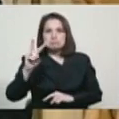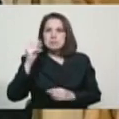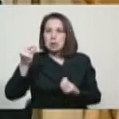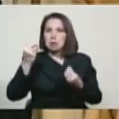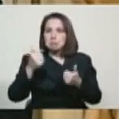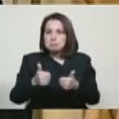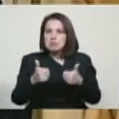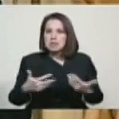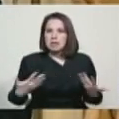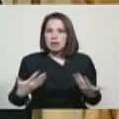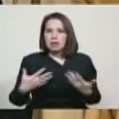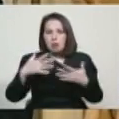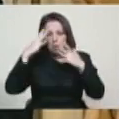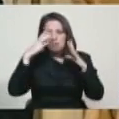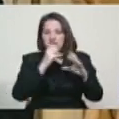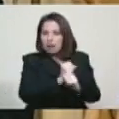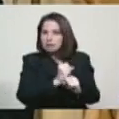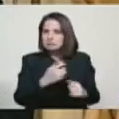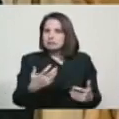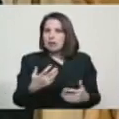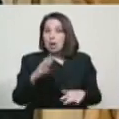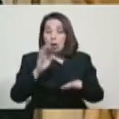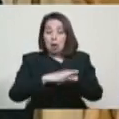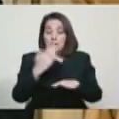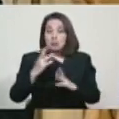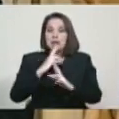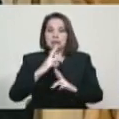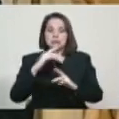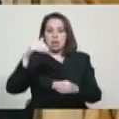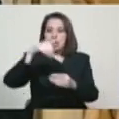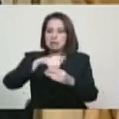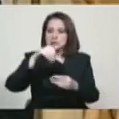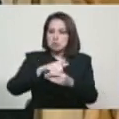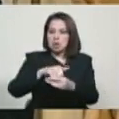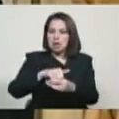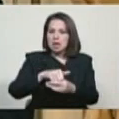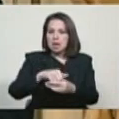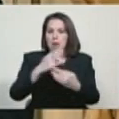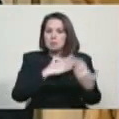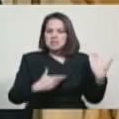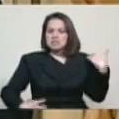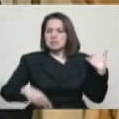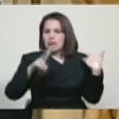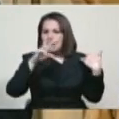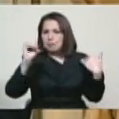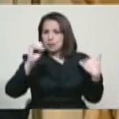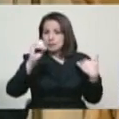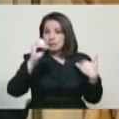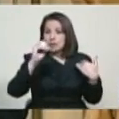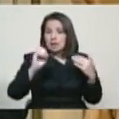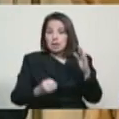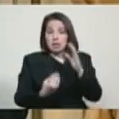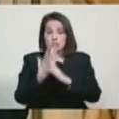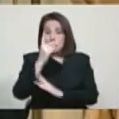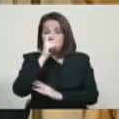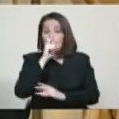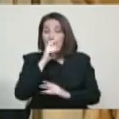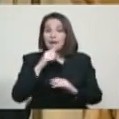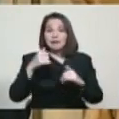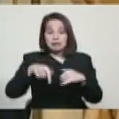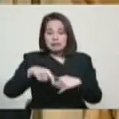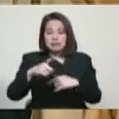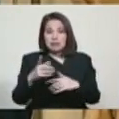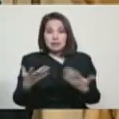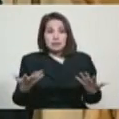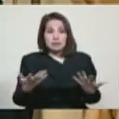no solo por los resultados de las elecciones presidenciales del 20 de mayo, donde ganamos con un 68% de los